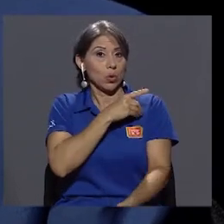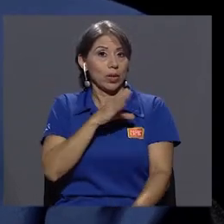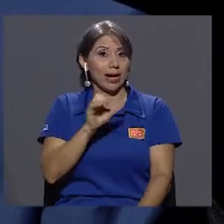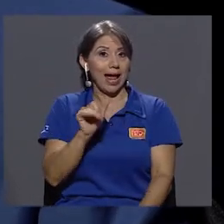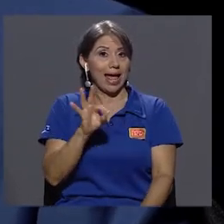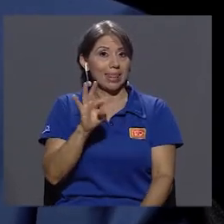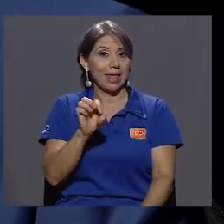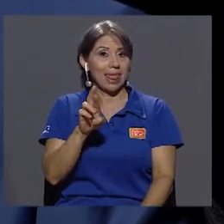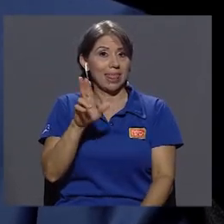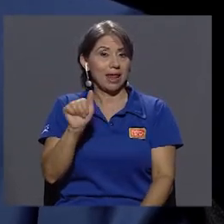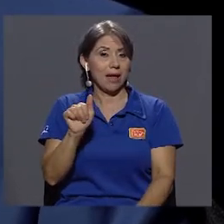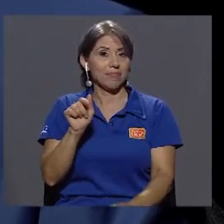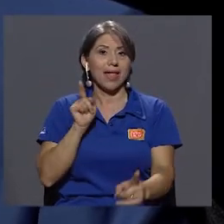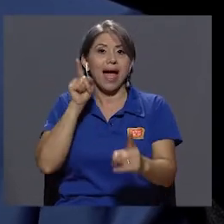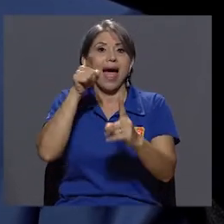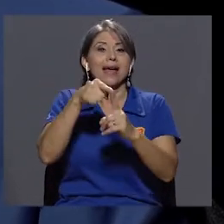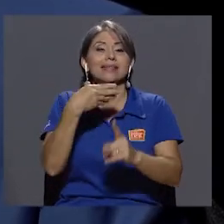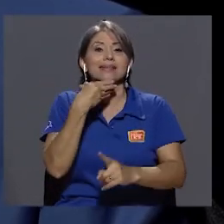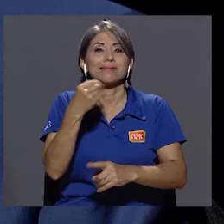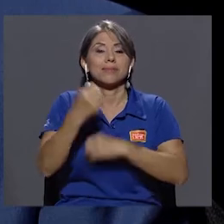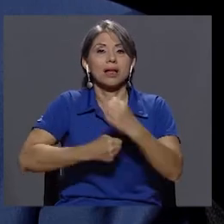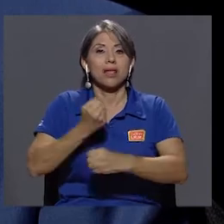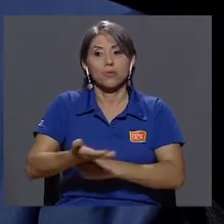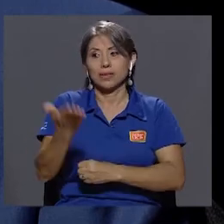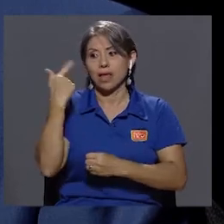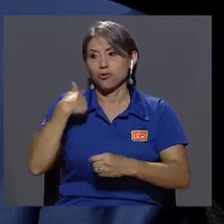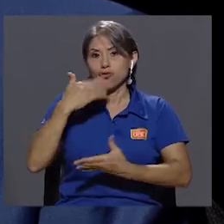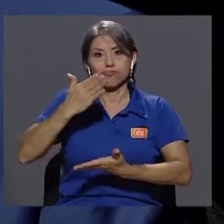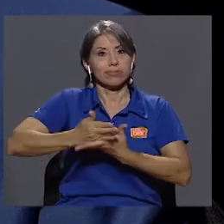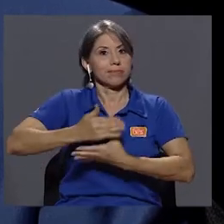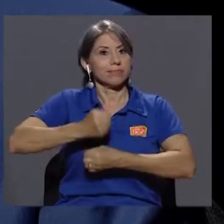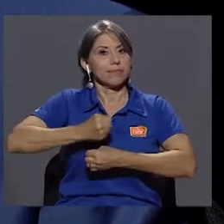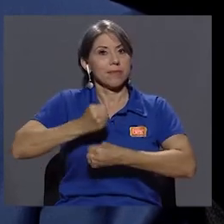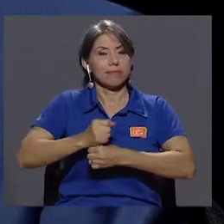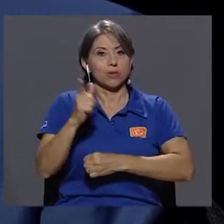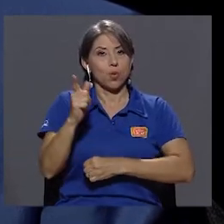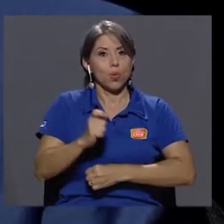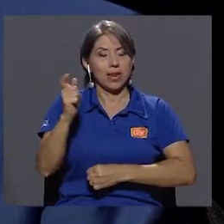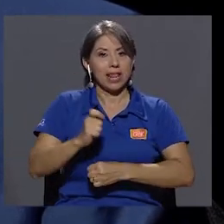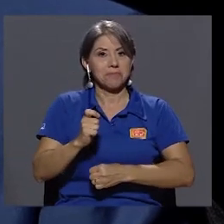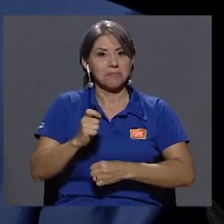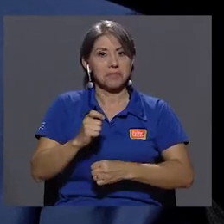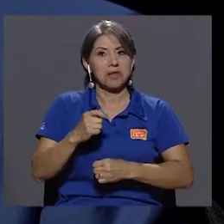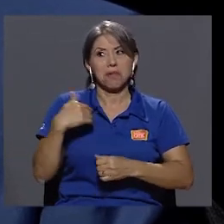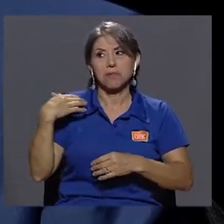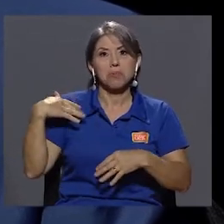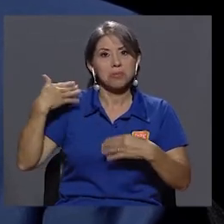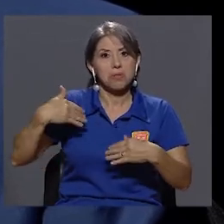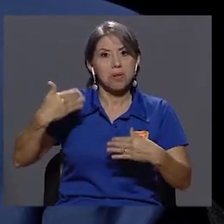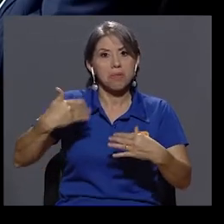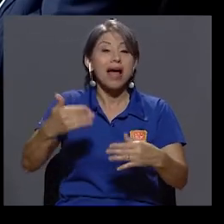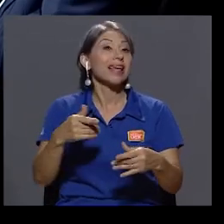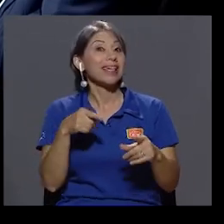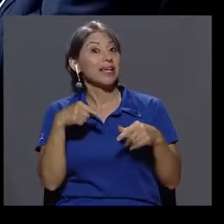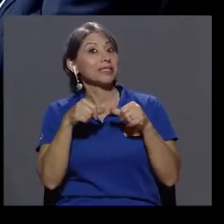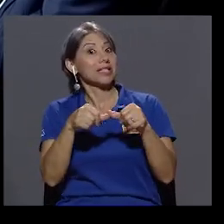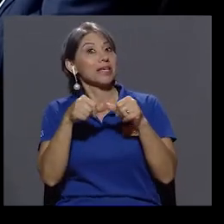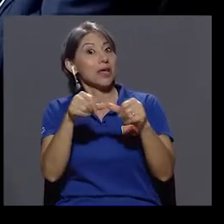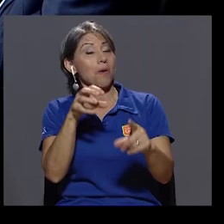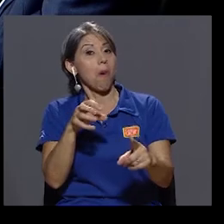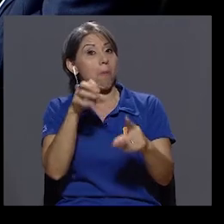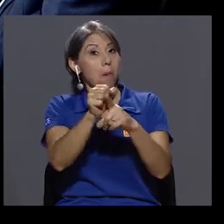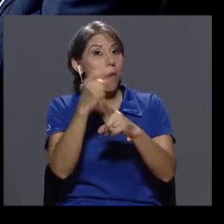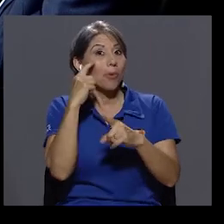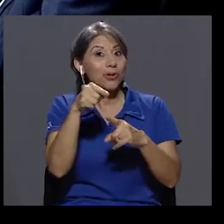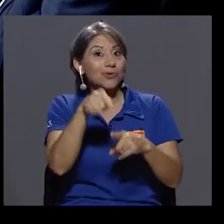hasta el diciembre el año pasado que me jubile me fueron y lo siguieron conquistando porque yo